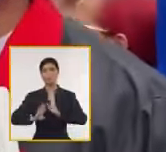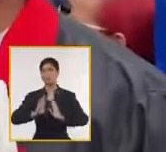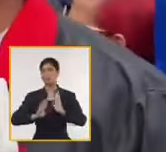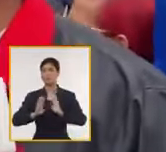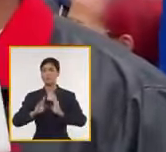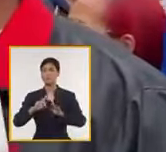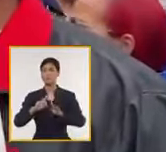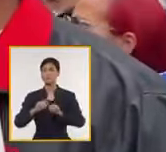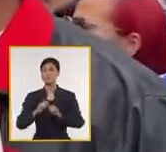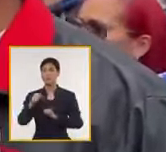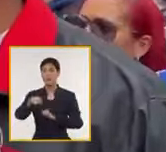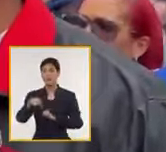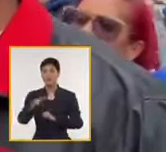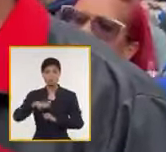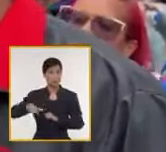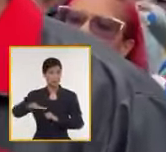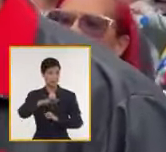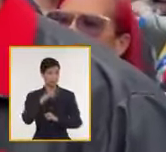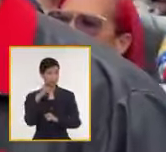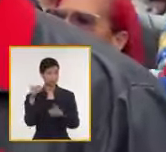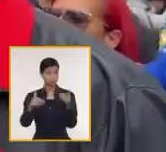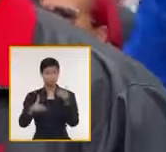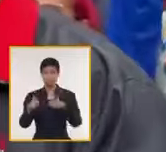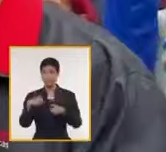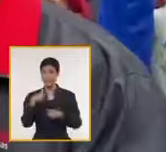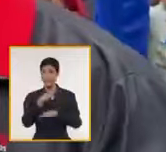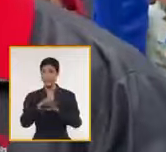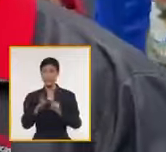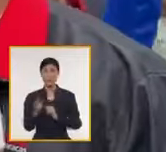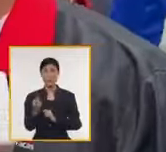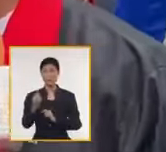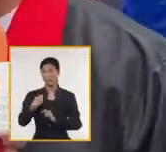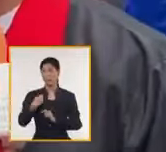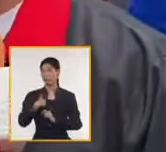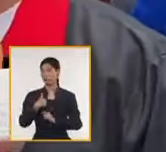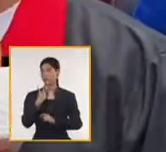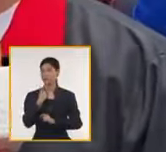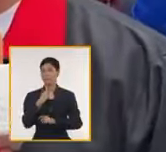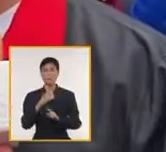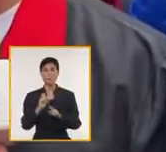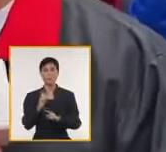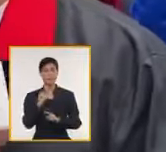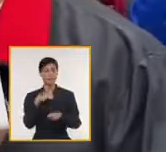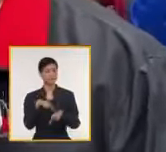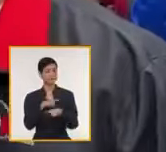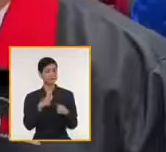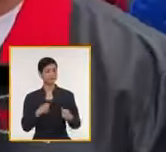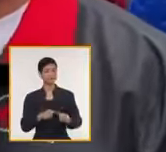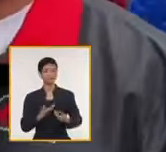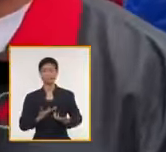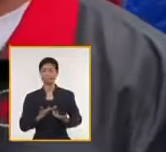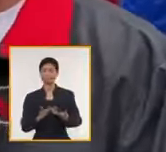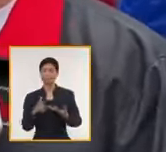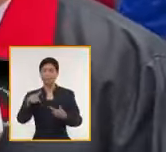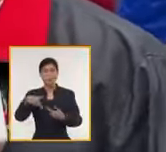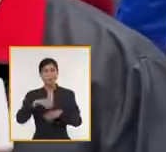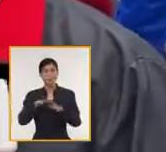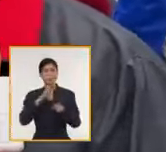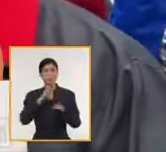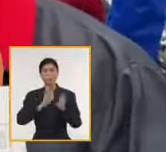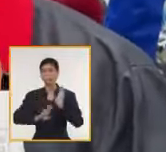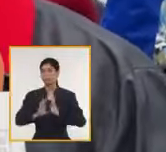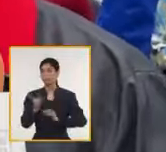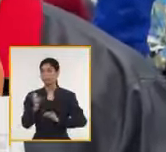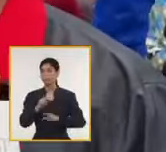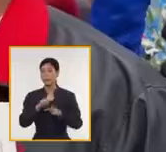aquí estamos bajo el llamado primero del corazón de venezolanos y venezolanas y en respaldo a